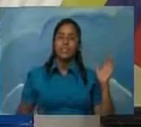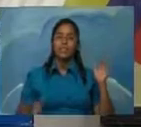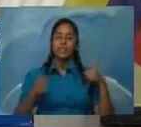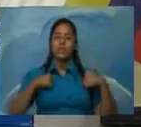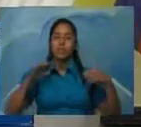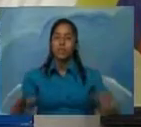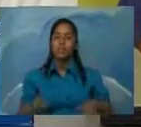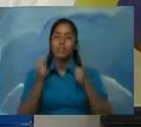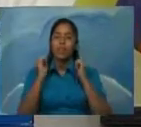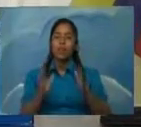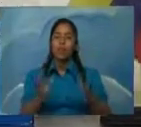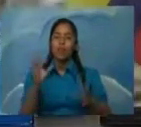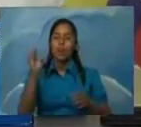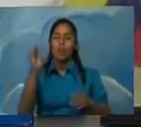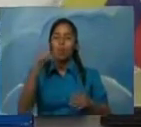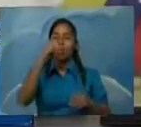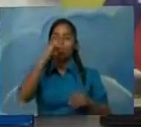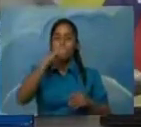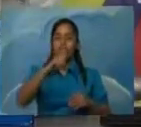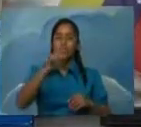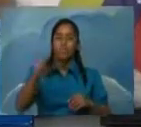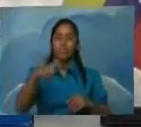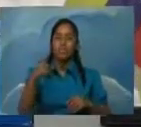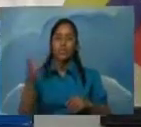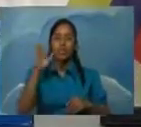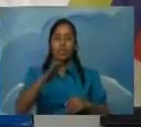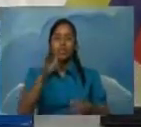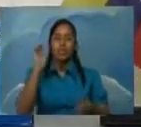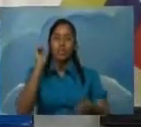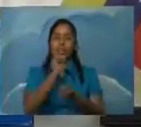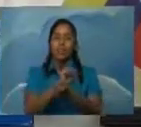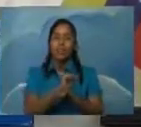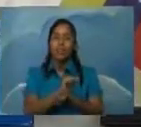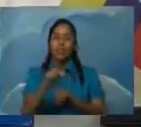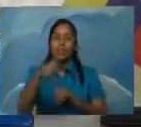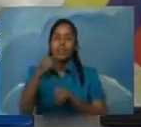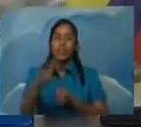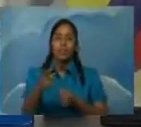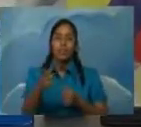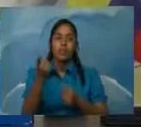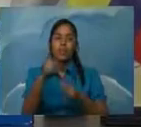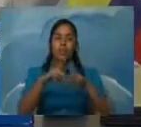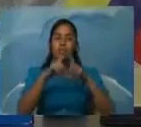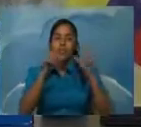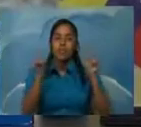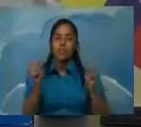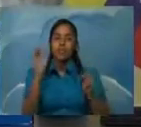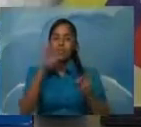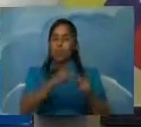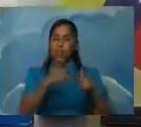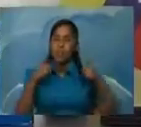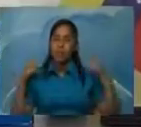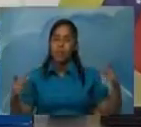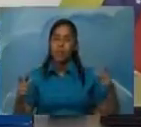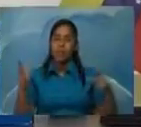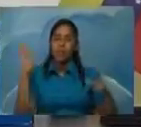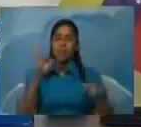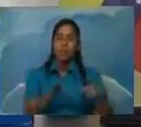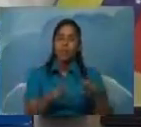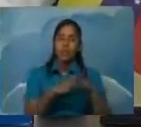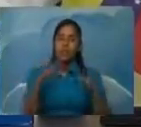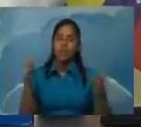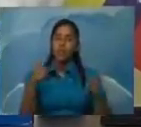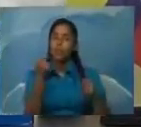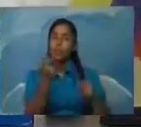los 8 años. Si no, estaría en la cárcel, porque después de una empanada viene la paila, y después de la paila viene la